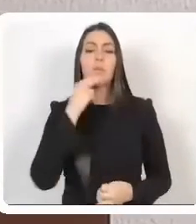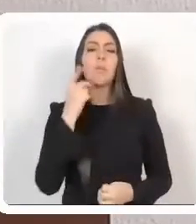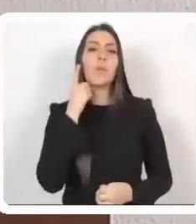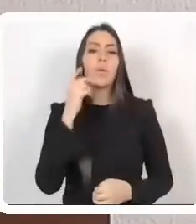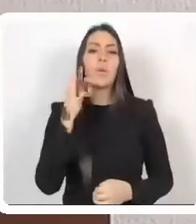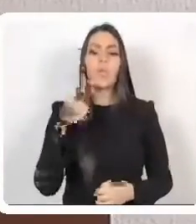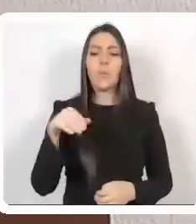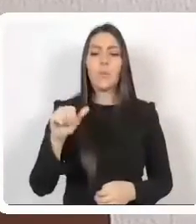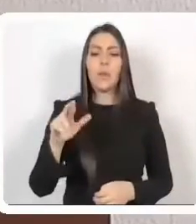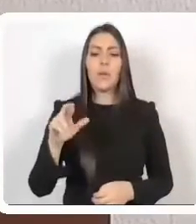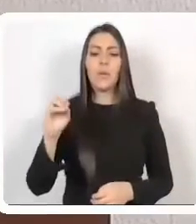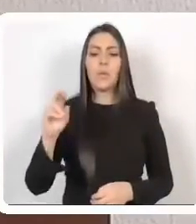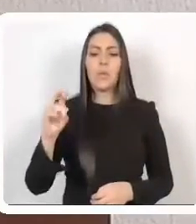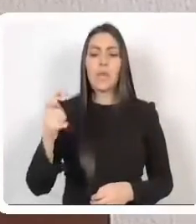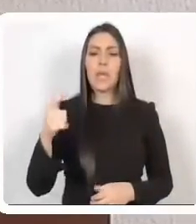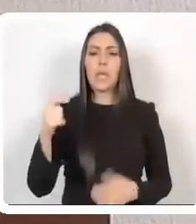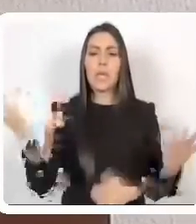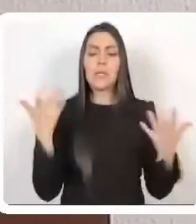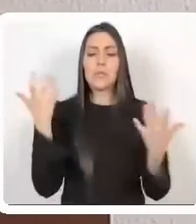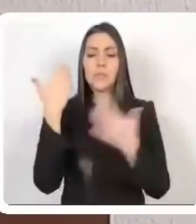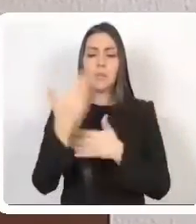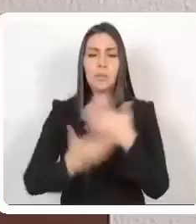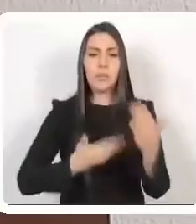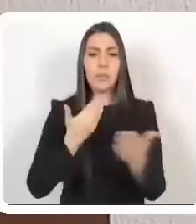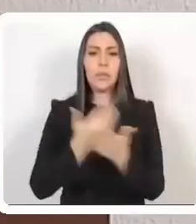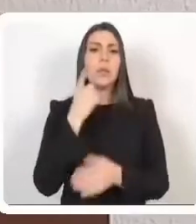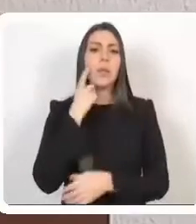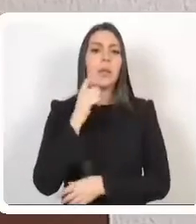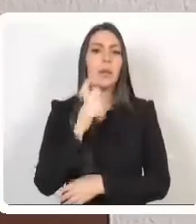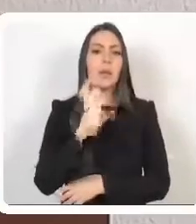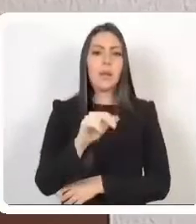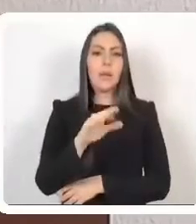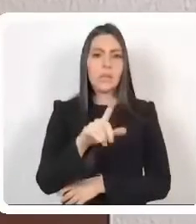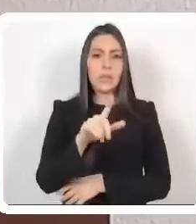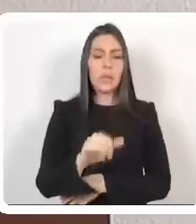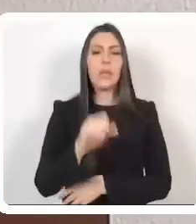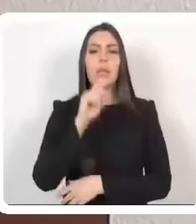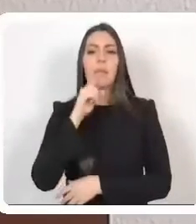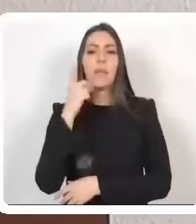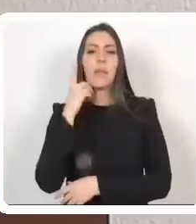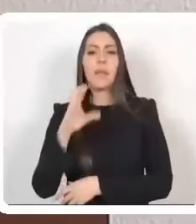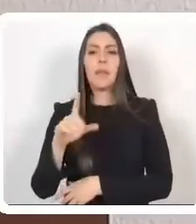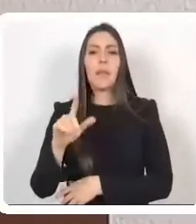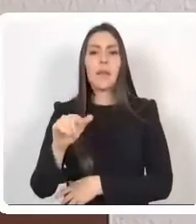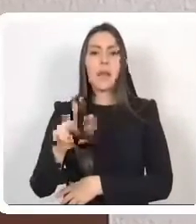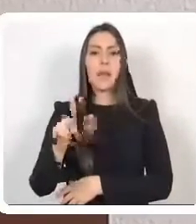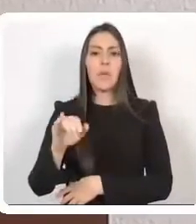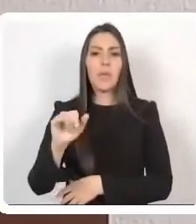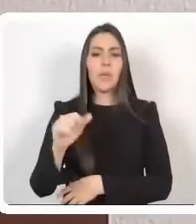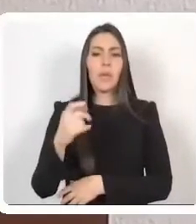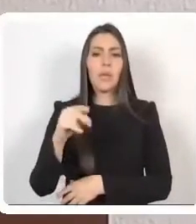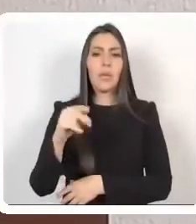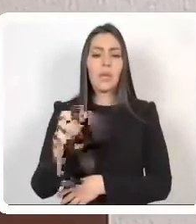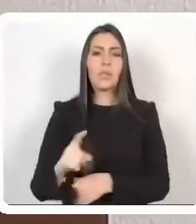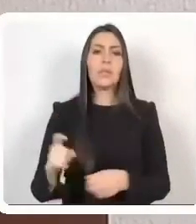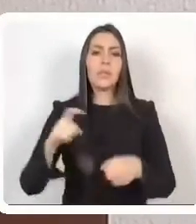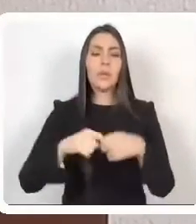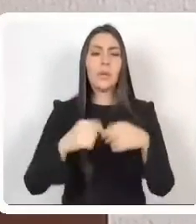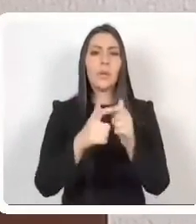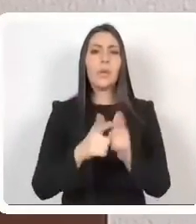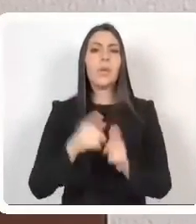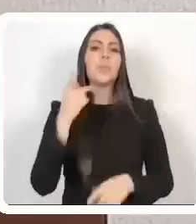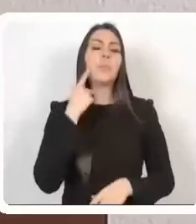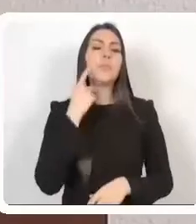Ortega Álvarez, la diputada Araceli Casasola Salazar y la diputada Claudia González Cerón, en nombre del Grupo